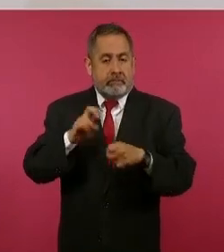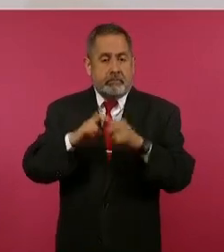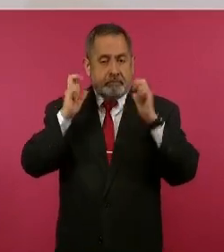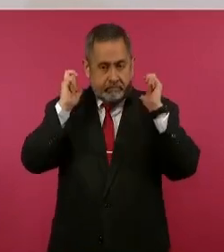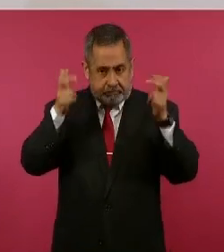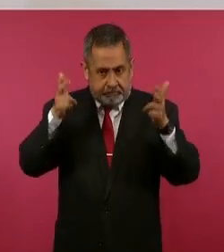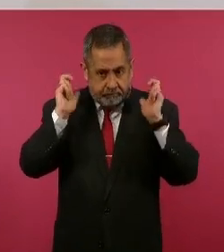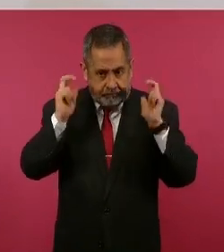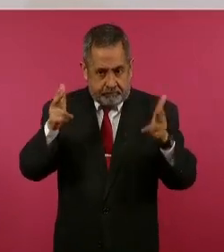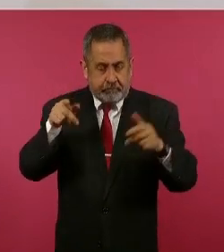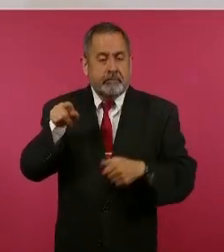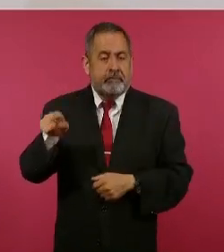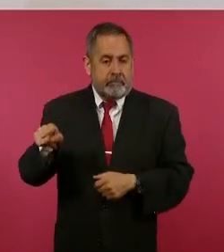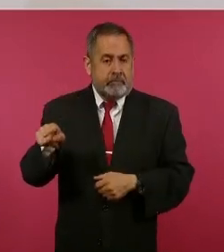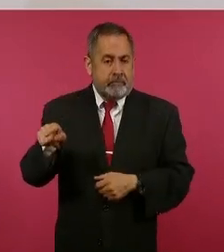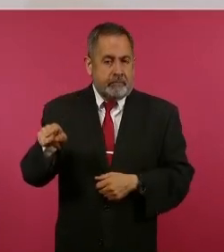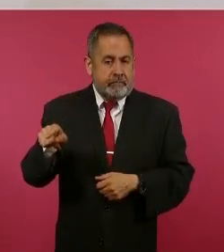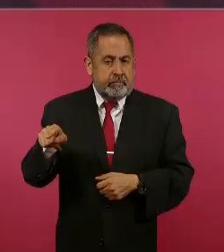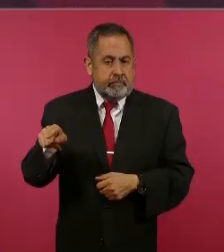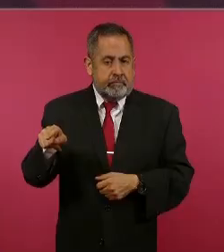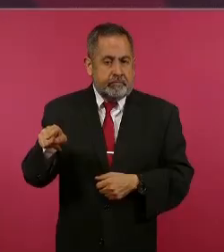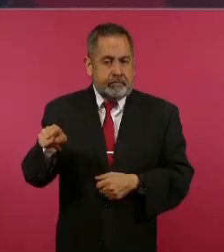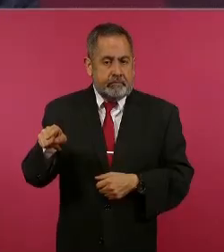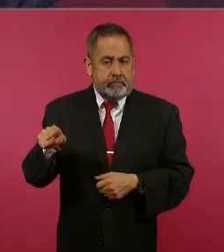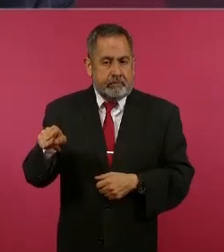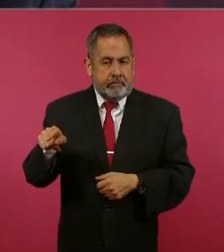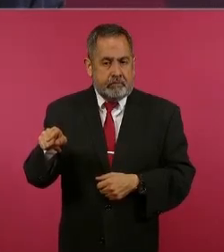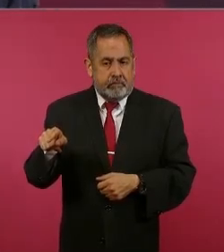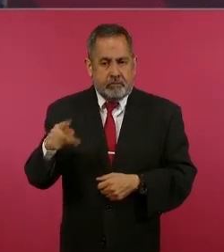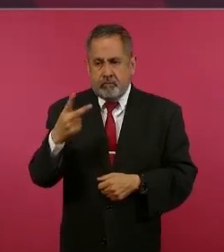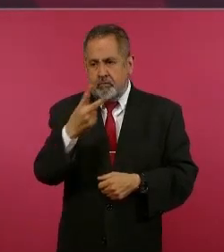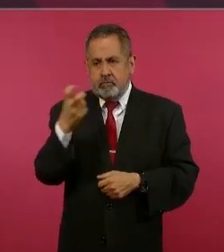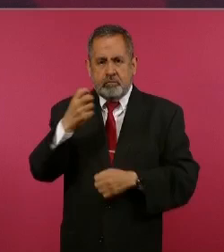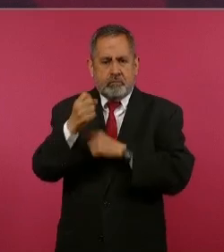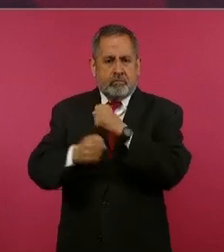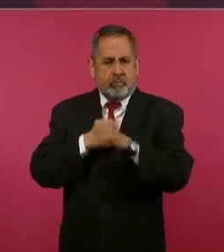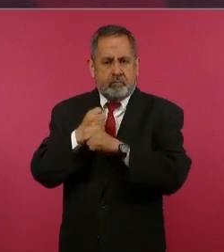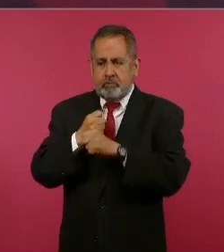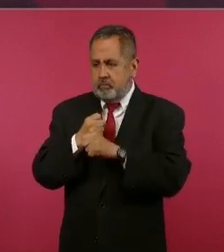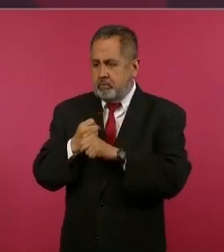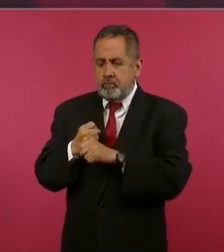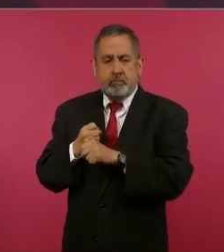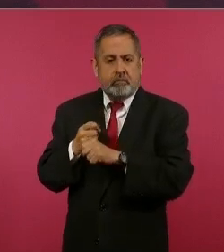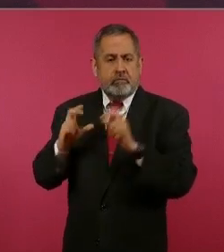Chiapas, porque es 200 años de la anexión